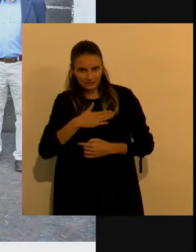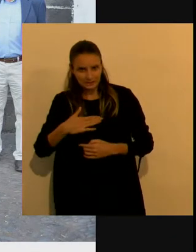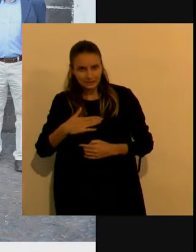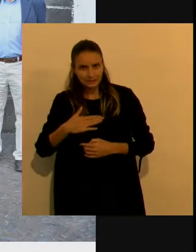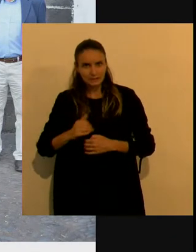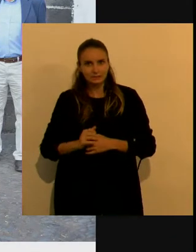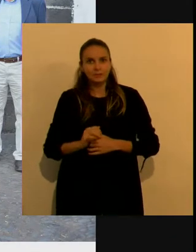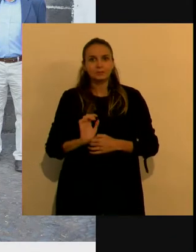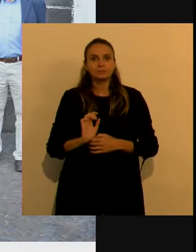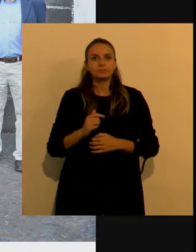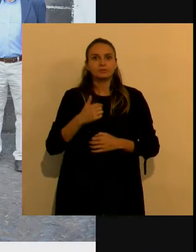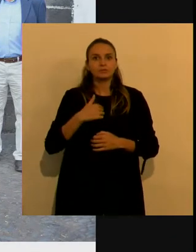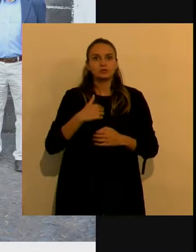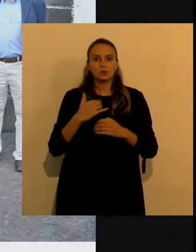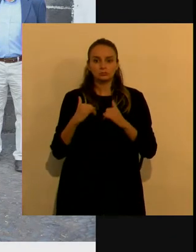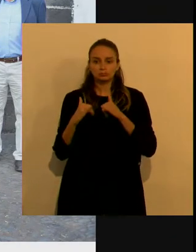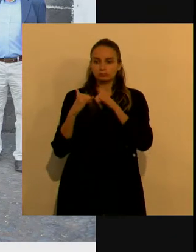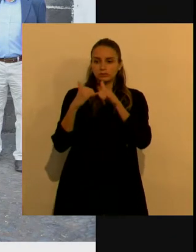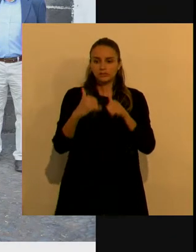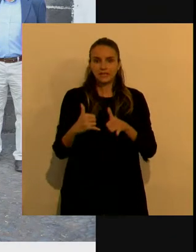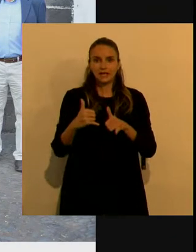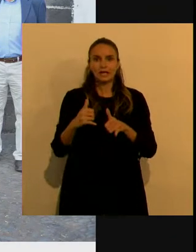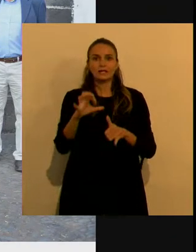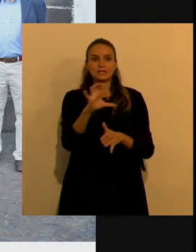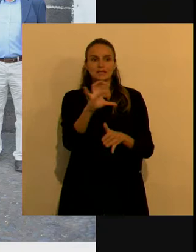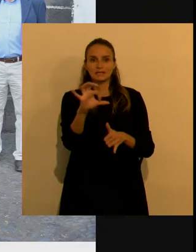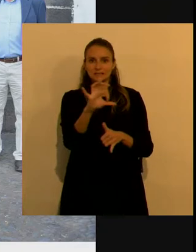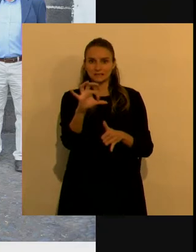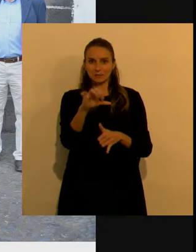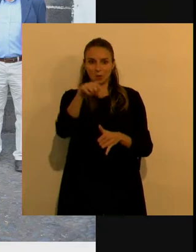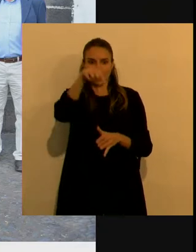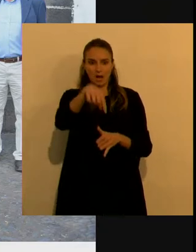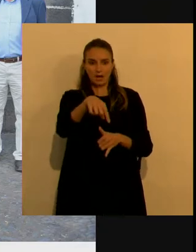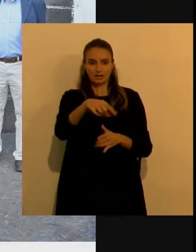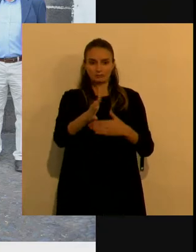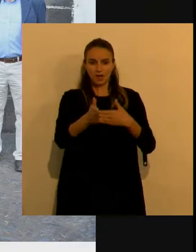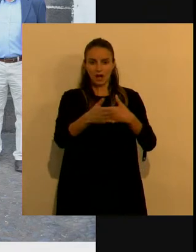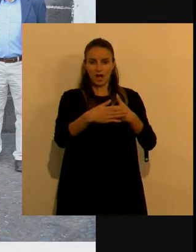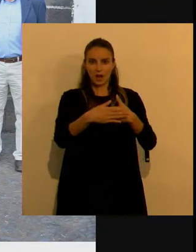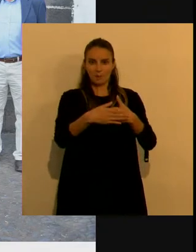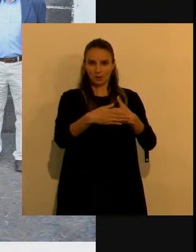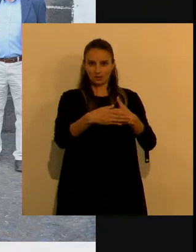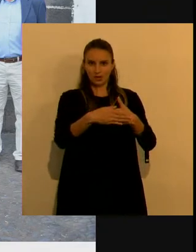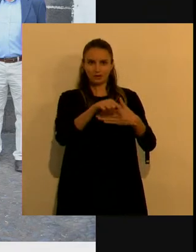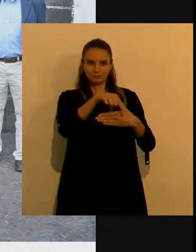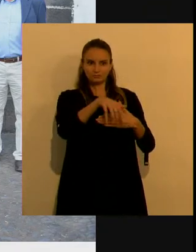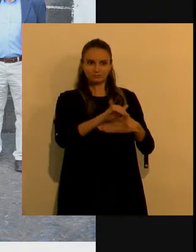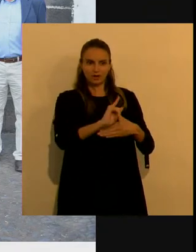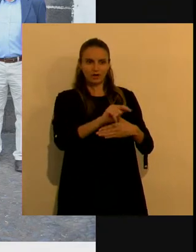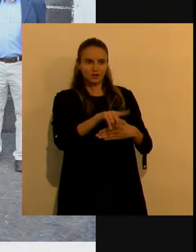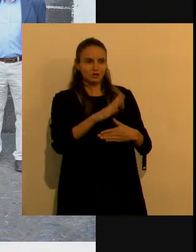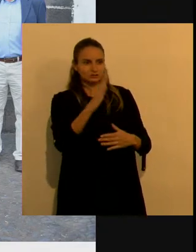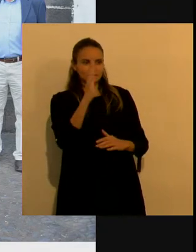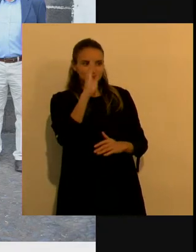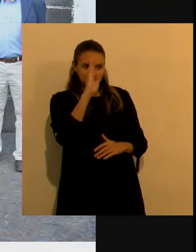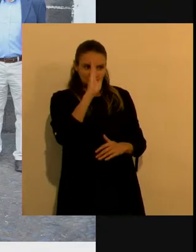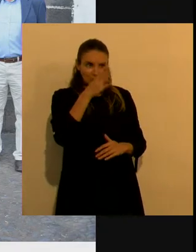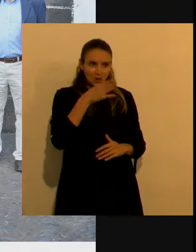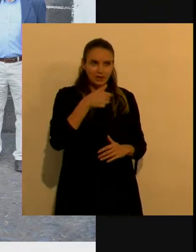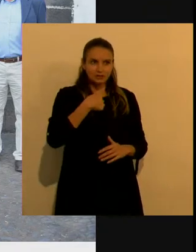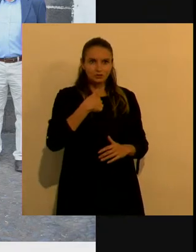Yo llegué antes al auditorio que él, y Samuel estaba en la puerta del auditorio, y yo llegué. Le saludé, le dije quién era, que venía de